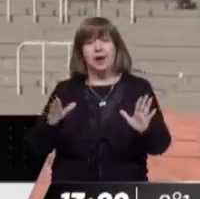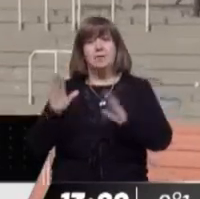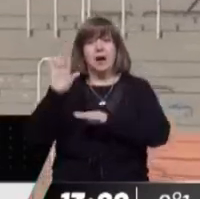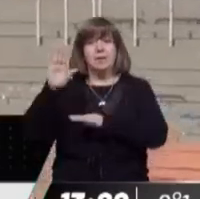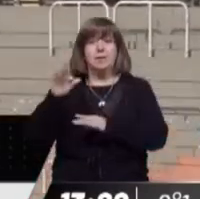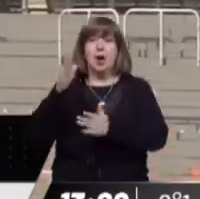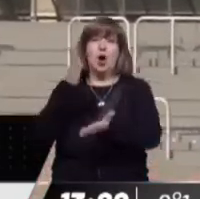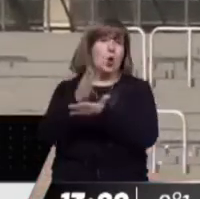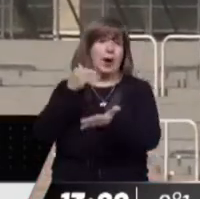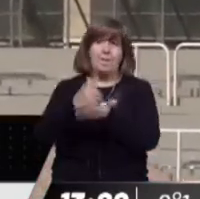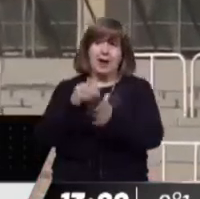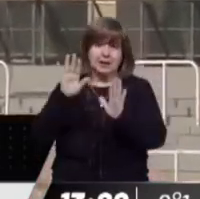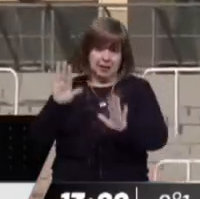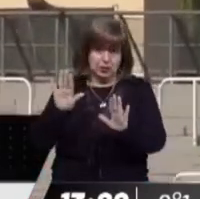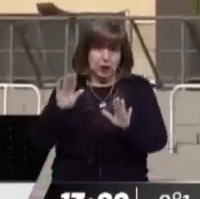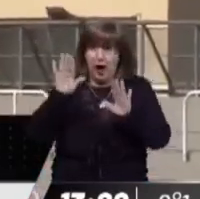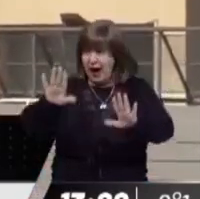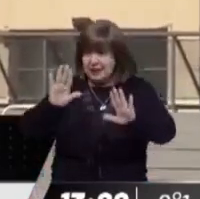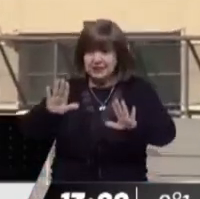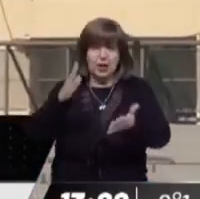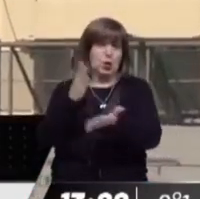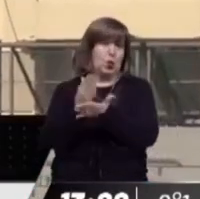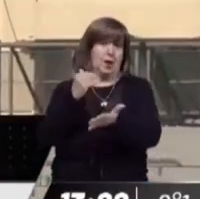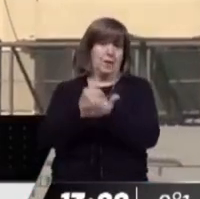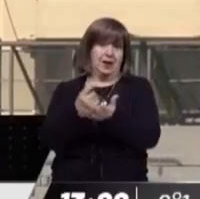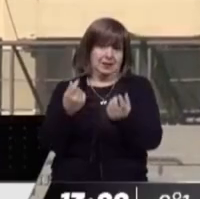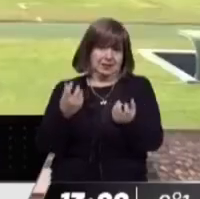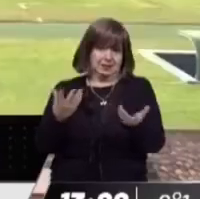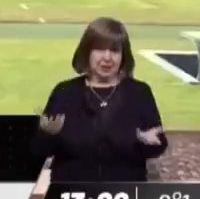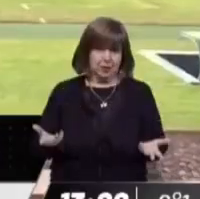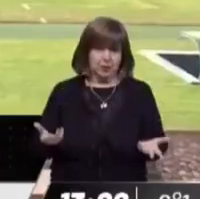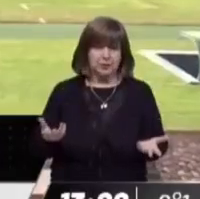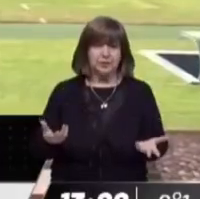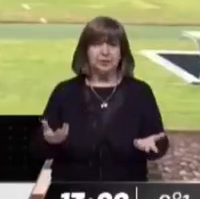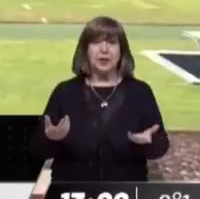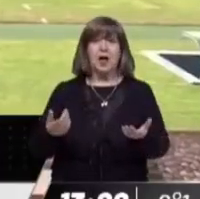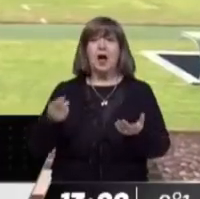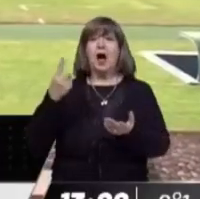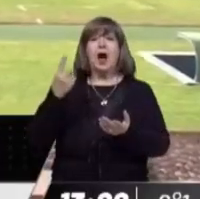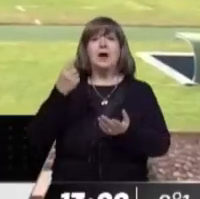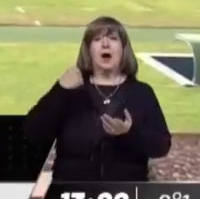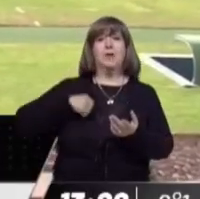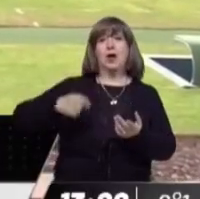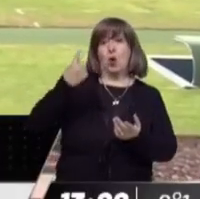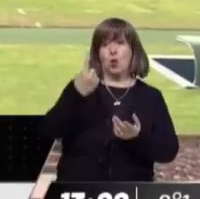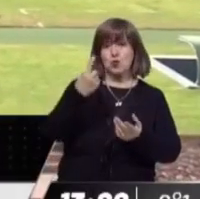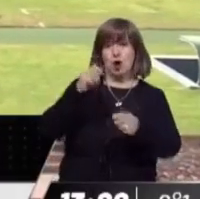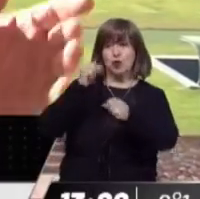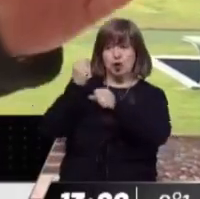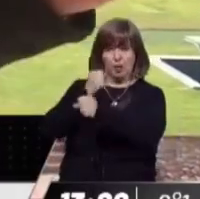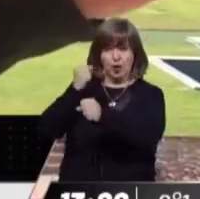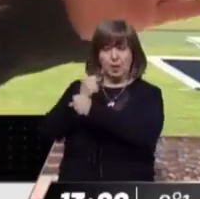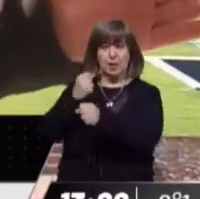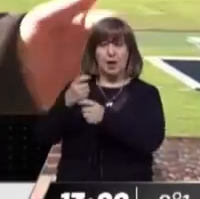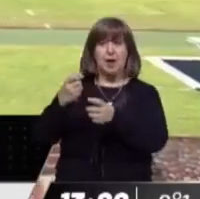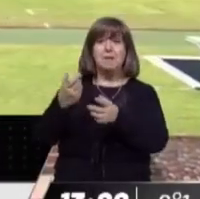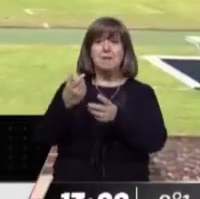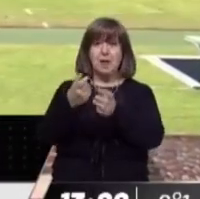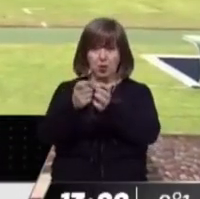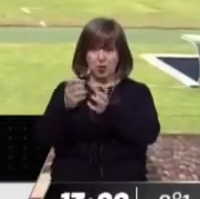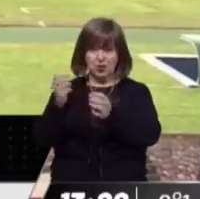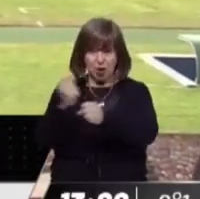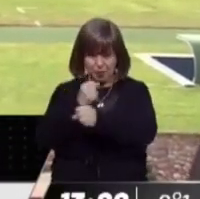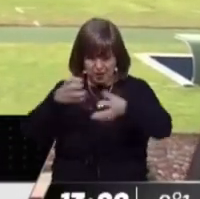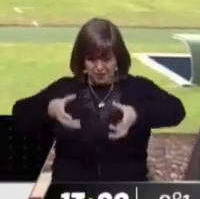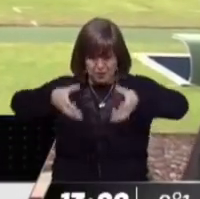pasar nunca más no el costo estimado de esta de estos daños es menor porque fue un solo baño que fueron los proyectiles que vimos en la cancha